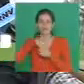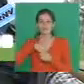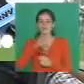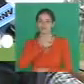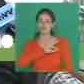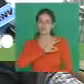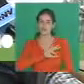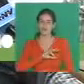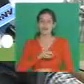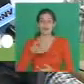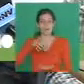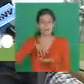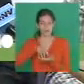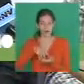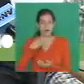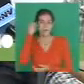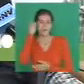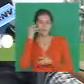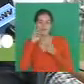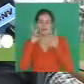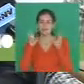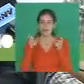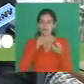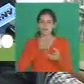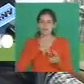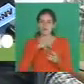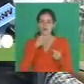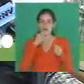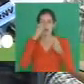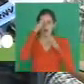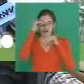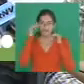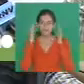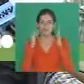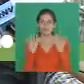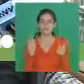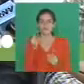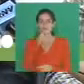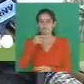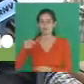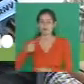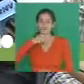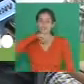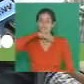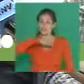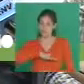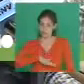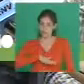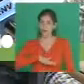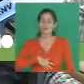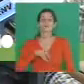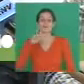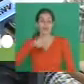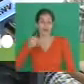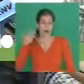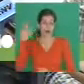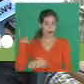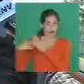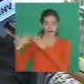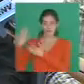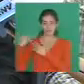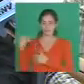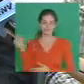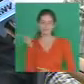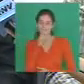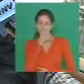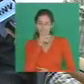está pensando sobre estos temas, que estamos atendiendo una serie de personas y de sujetos históricos que antes no